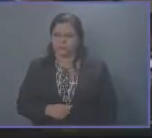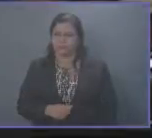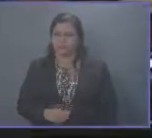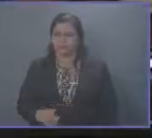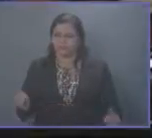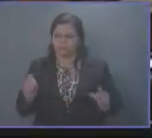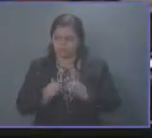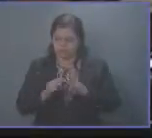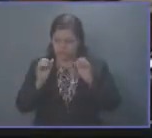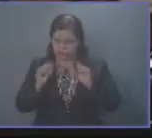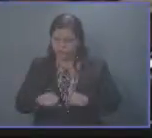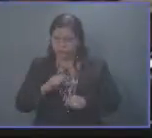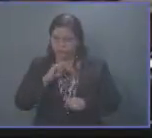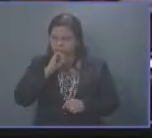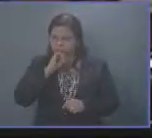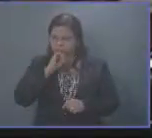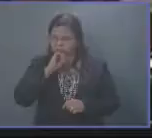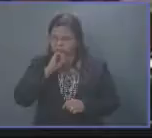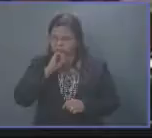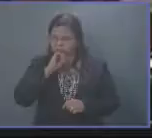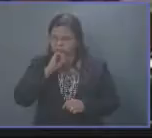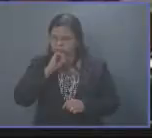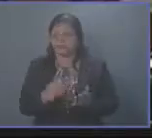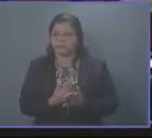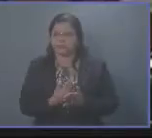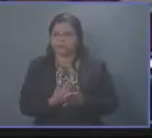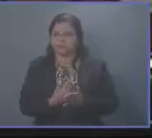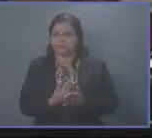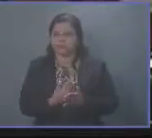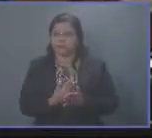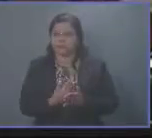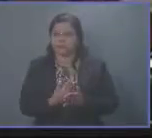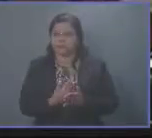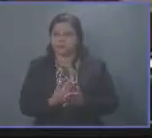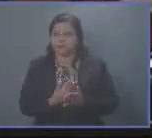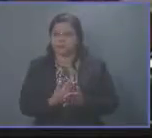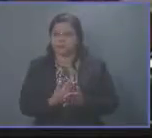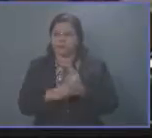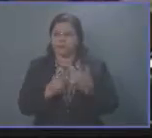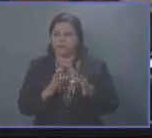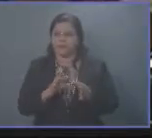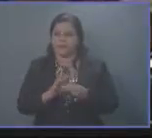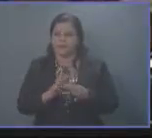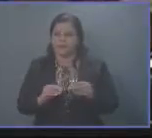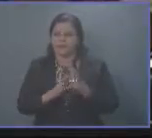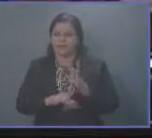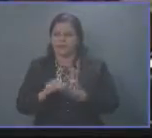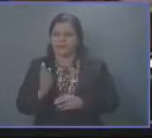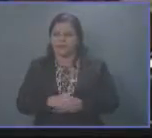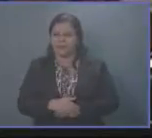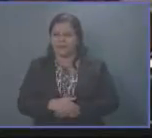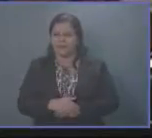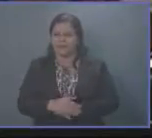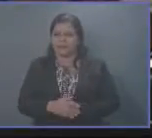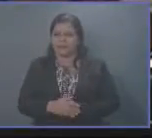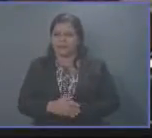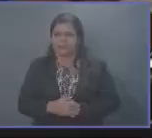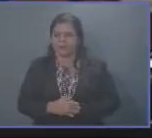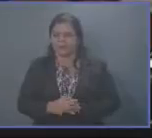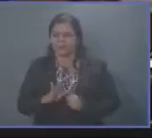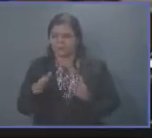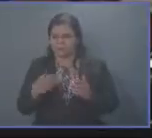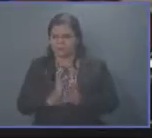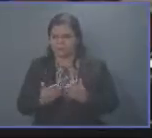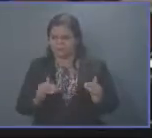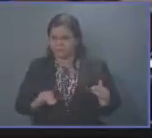También deberán informar de forma física o electrónica los beneficios de realizar compras en cuota,